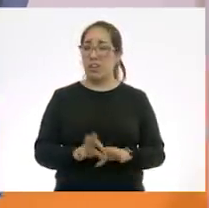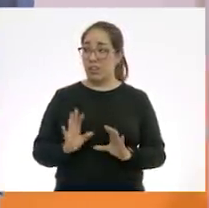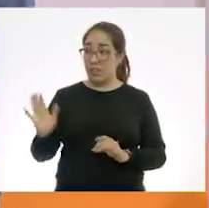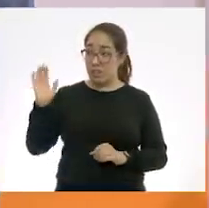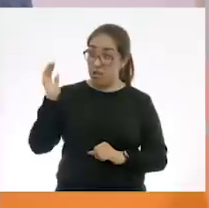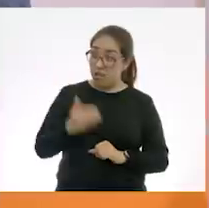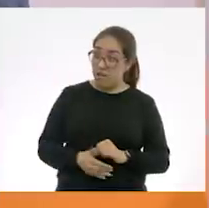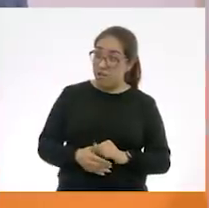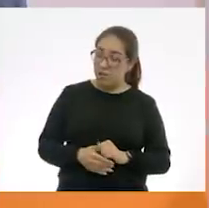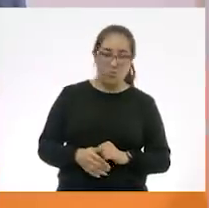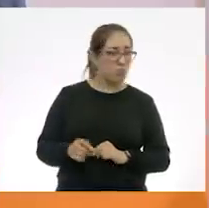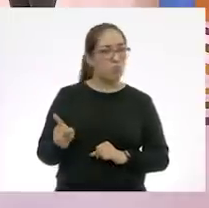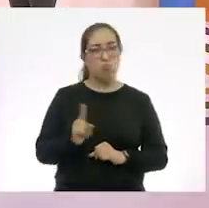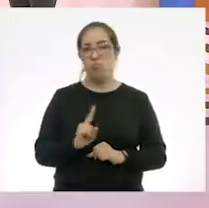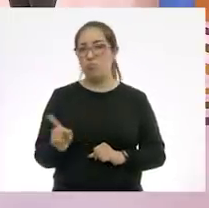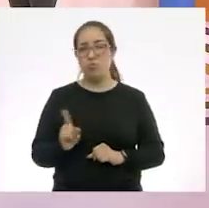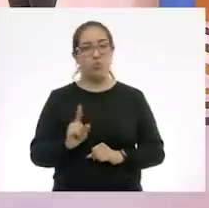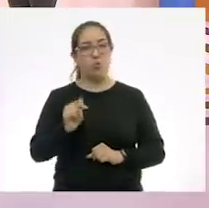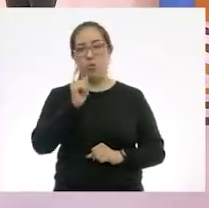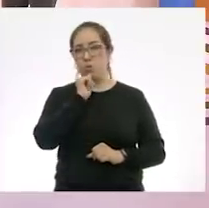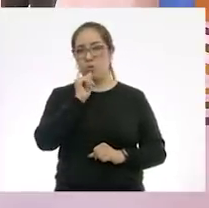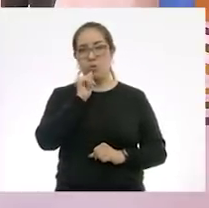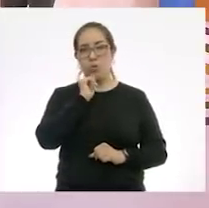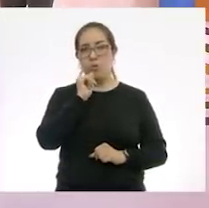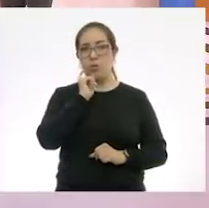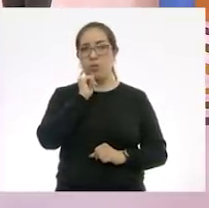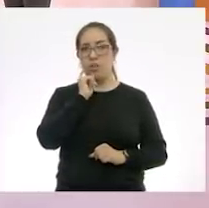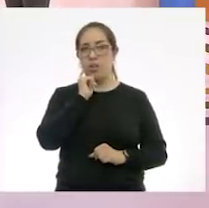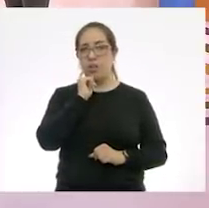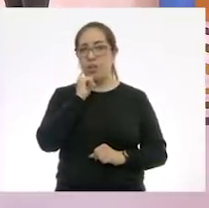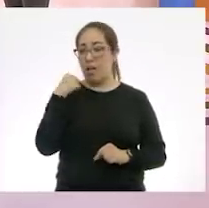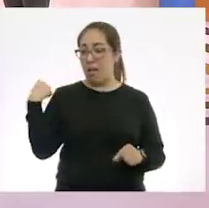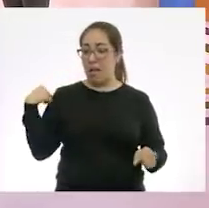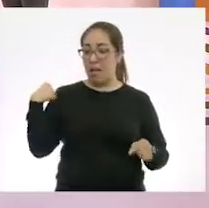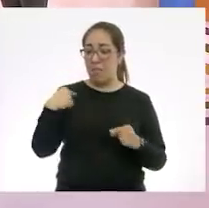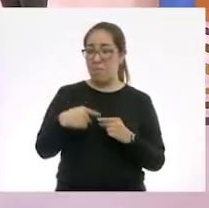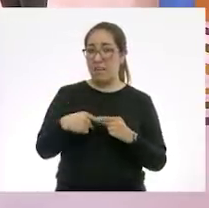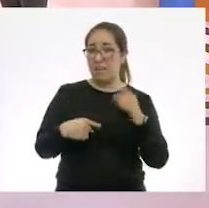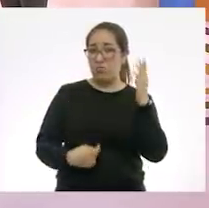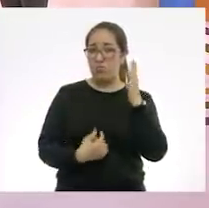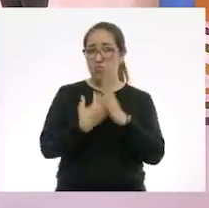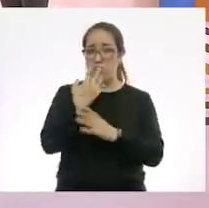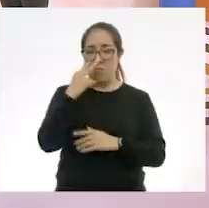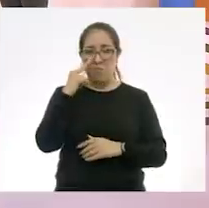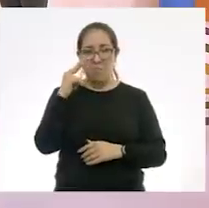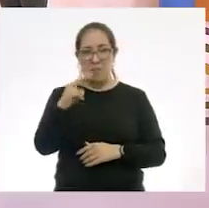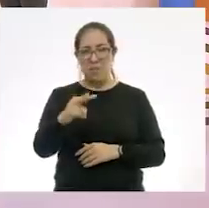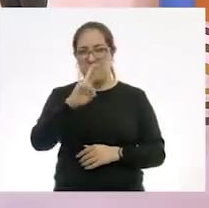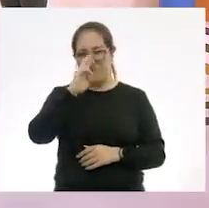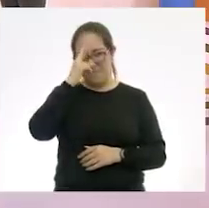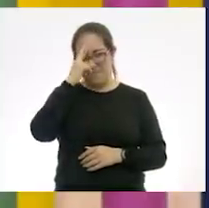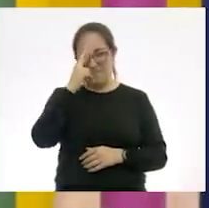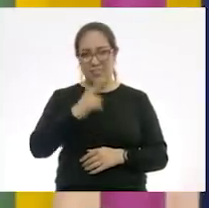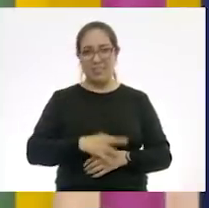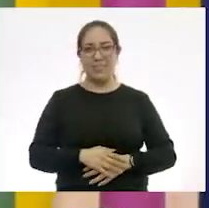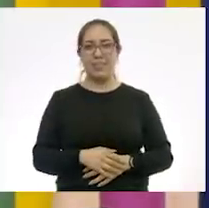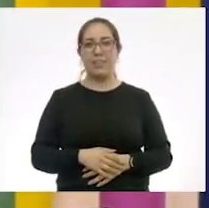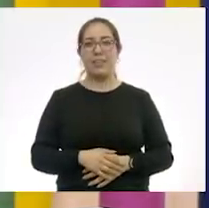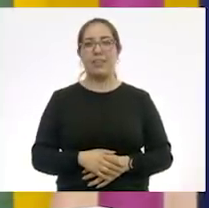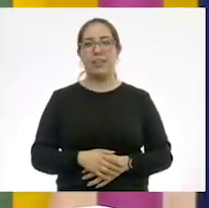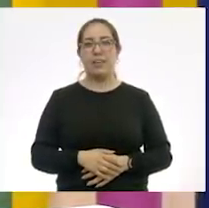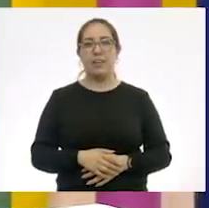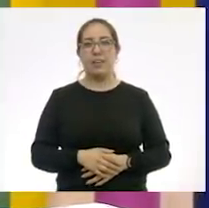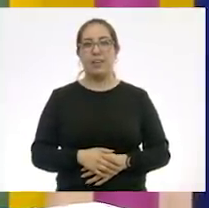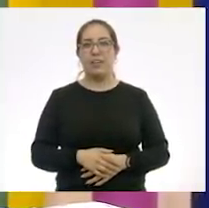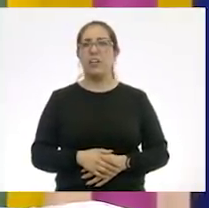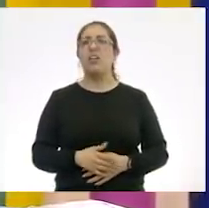acabado? No, porque... Esta semana vimos otro. Sí, exactamente. ¿Y es de cuál